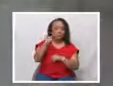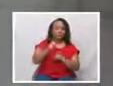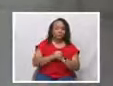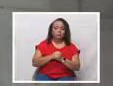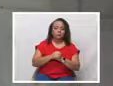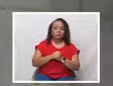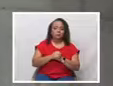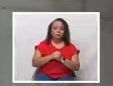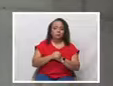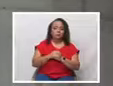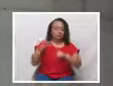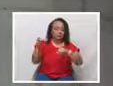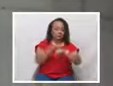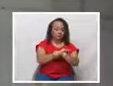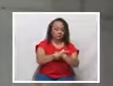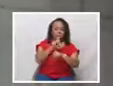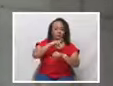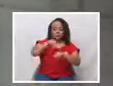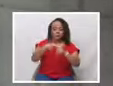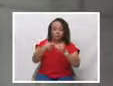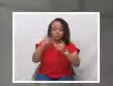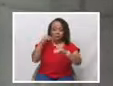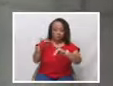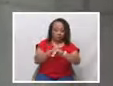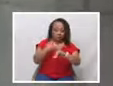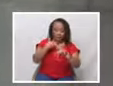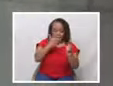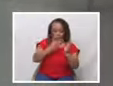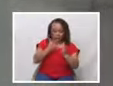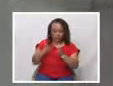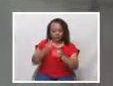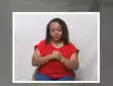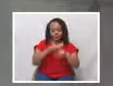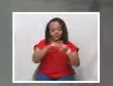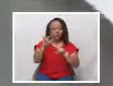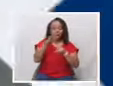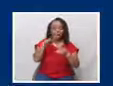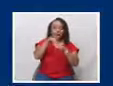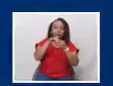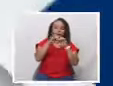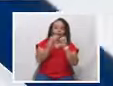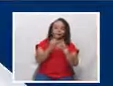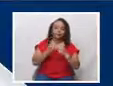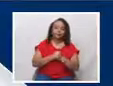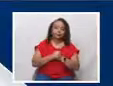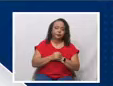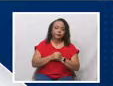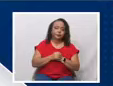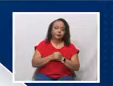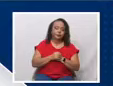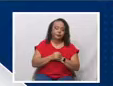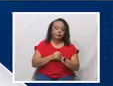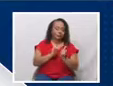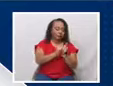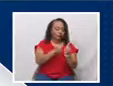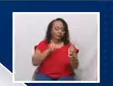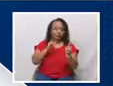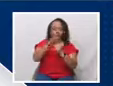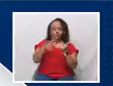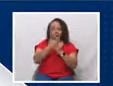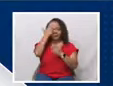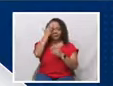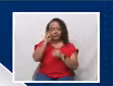avión aterrizó una hora antes de lo que se tenía destinado, pero como parte de la organización y demás, se atrasó todo porque